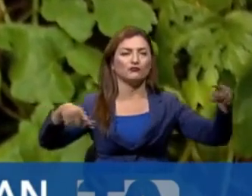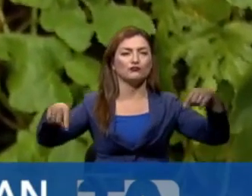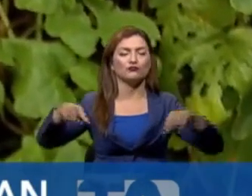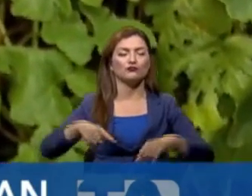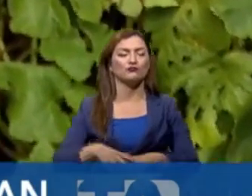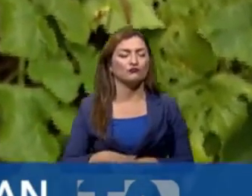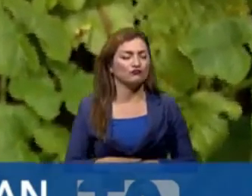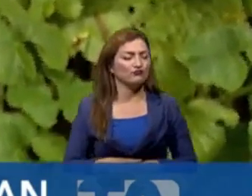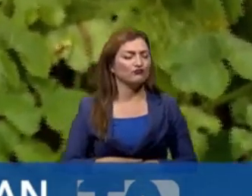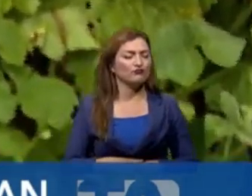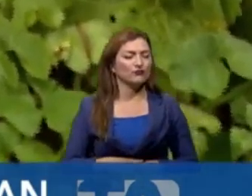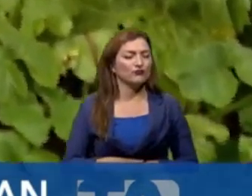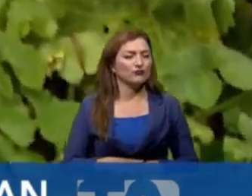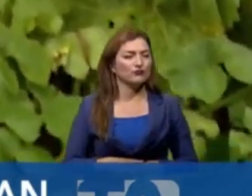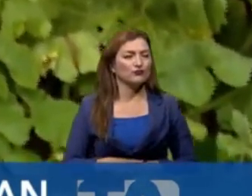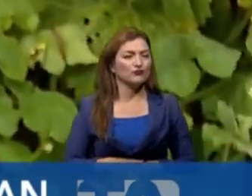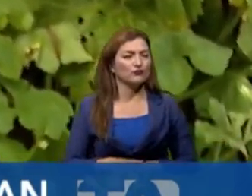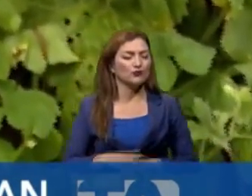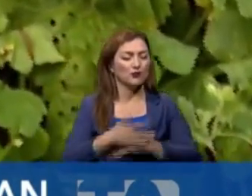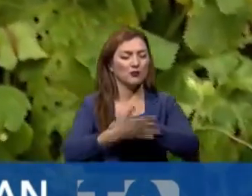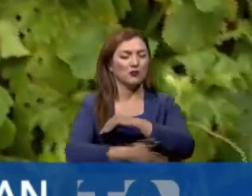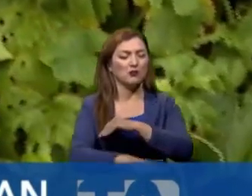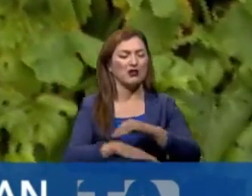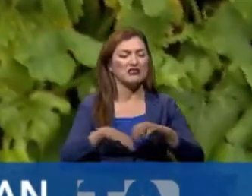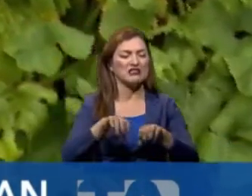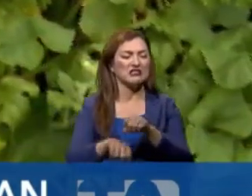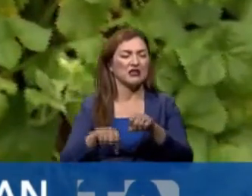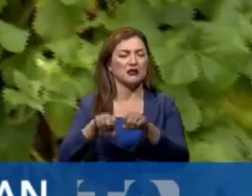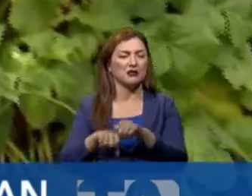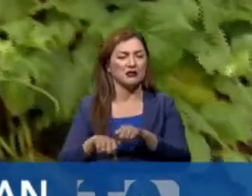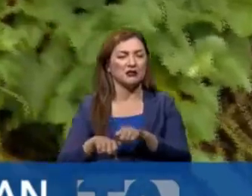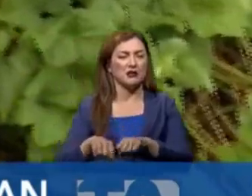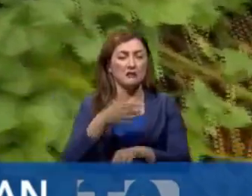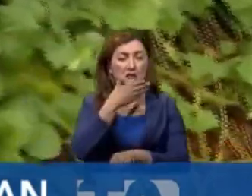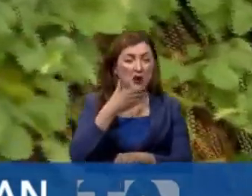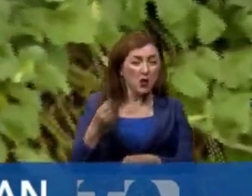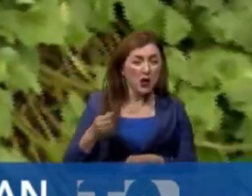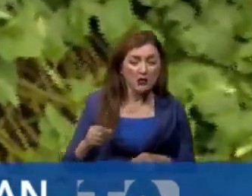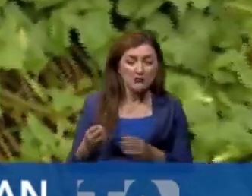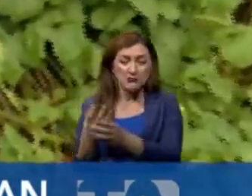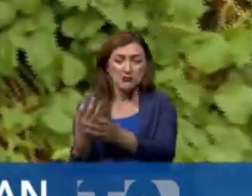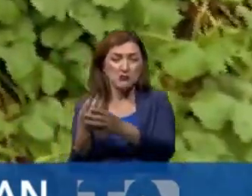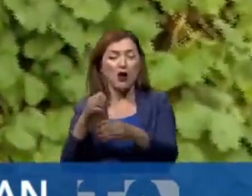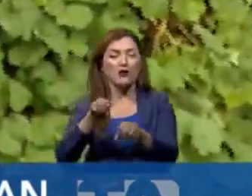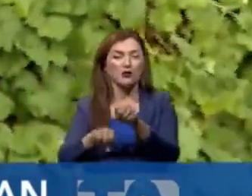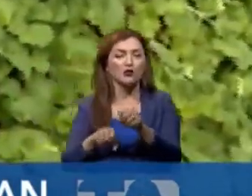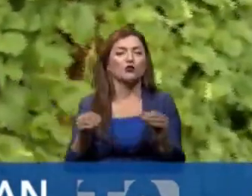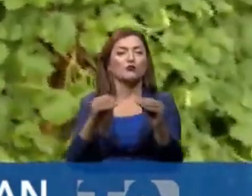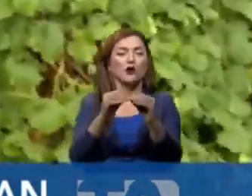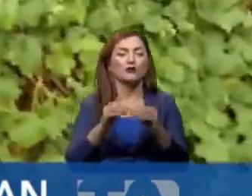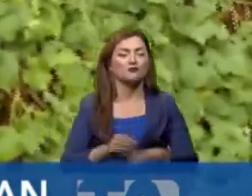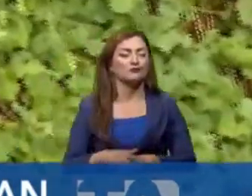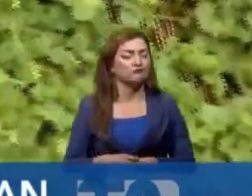también malezas que van destruyendo toda la parte del talud que no es cierto que pueden mejorar el talud sino que lo han ido destruyendo cada vez más